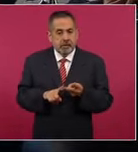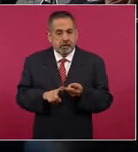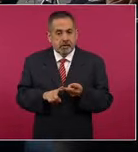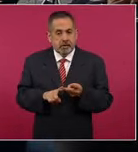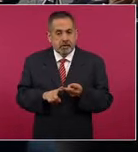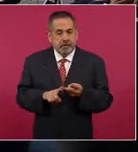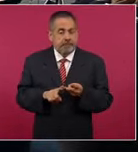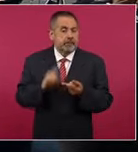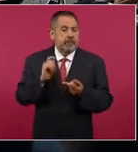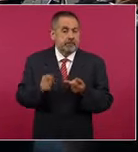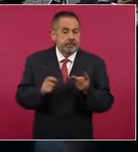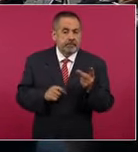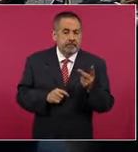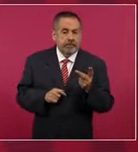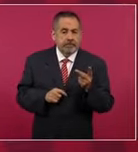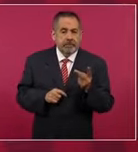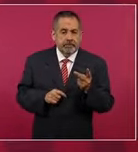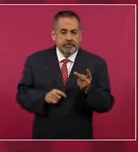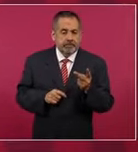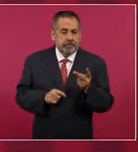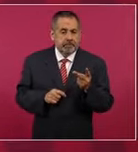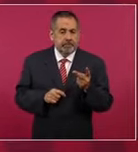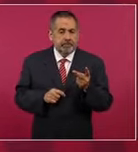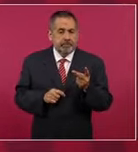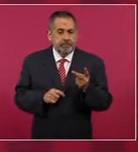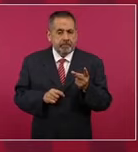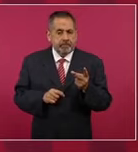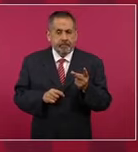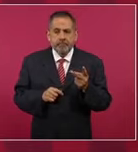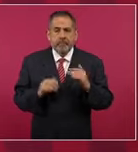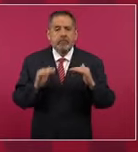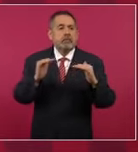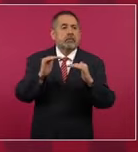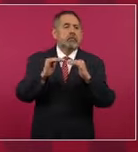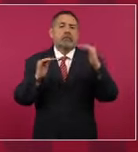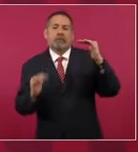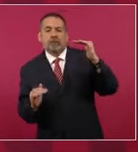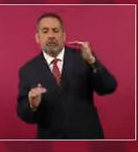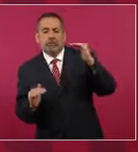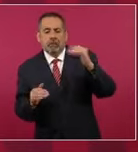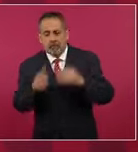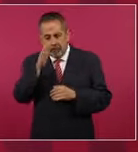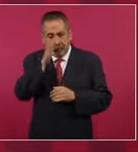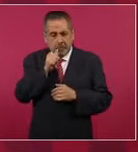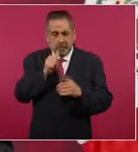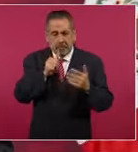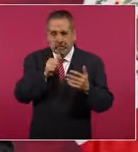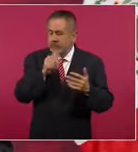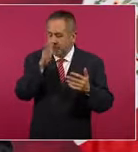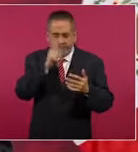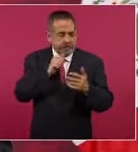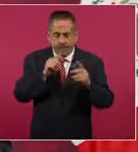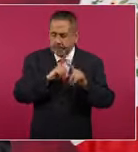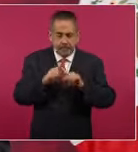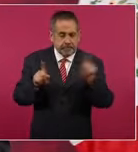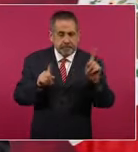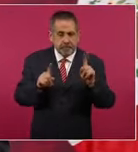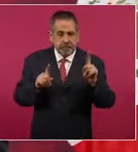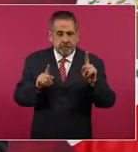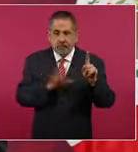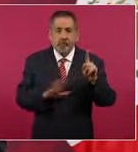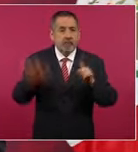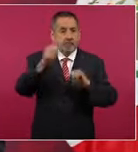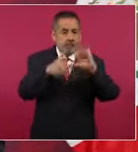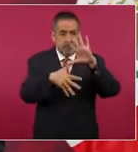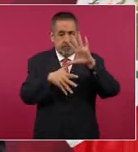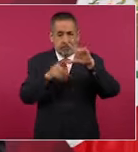es que no puede haber tanta desigualdad en nuestro continente,